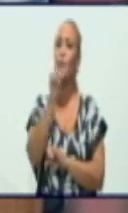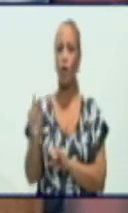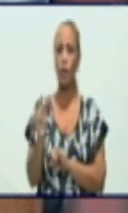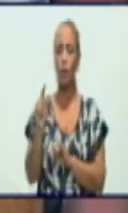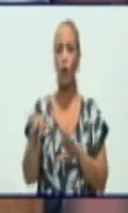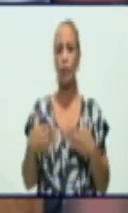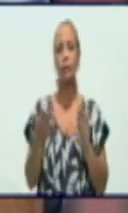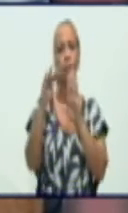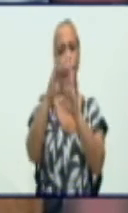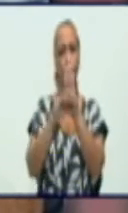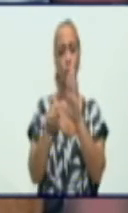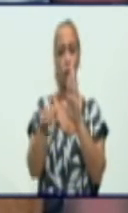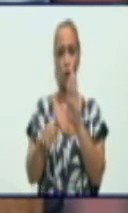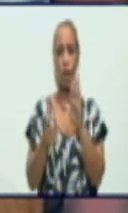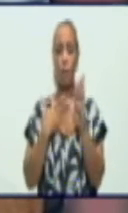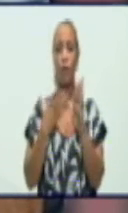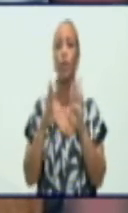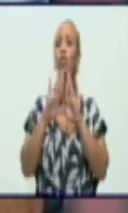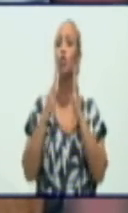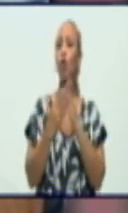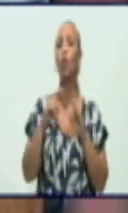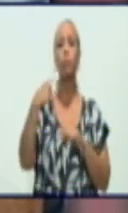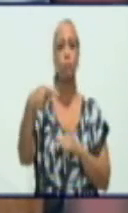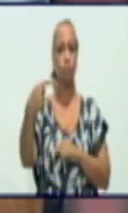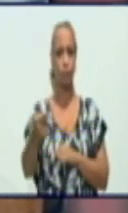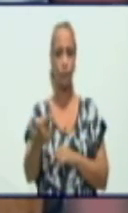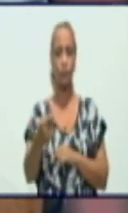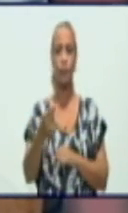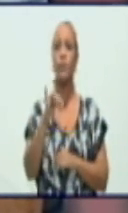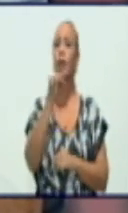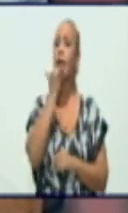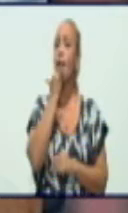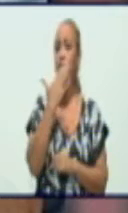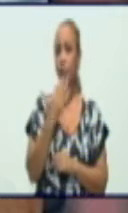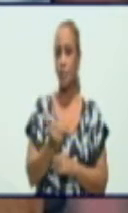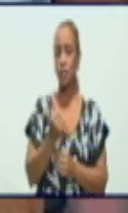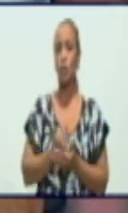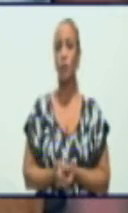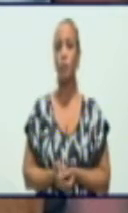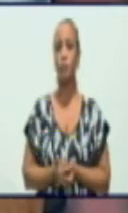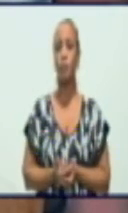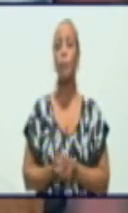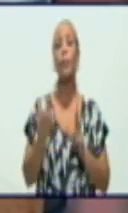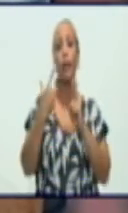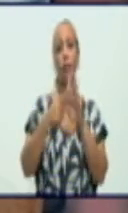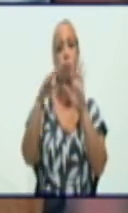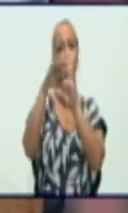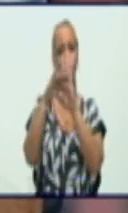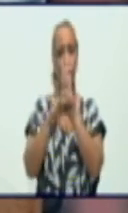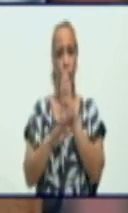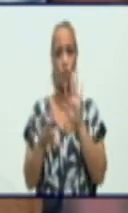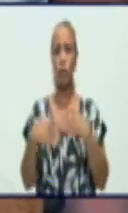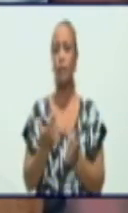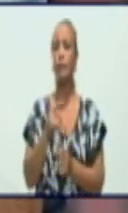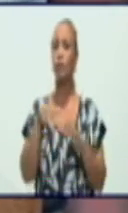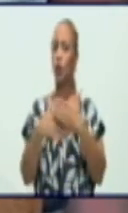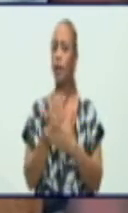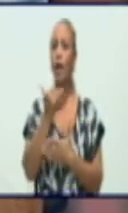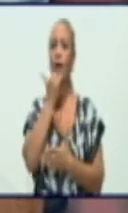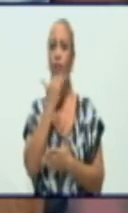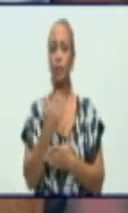este propio programa todos los días, el periodo de afectación y programación de dichas afectaciones. Aclarar que esto